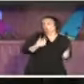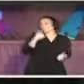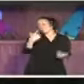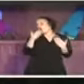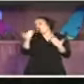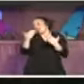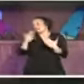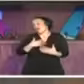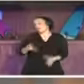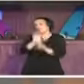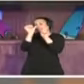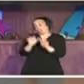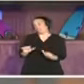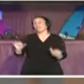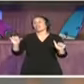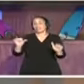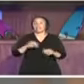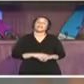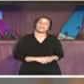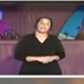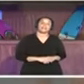agradeceré a mi manera.